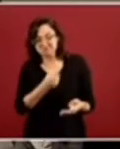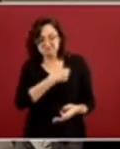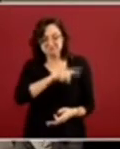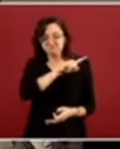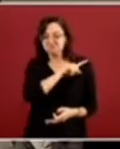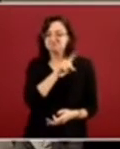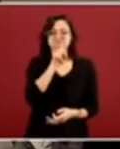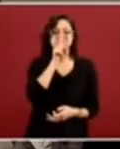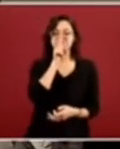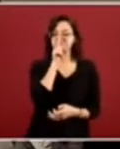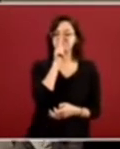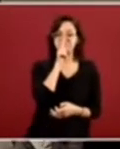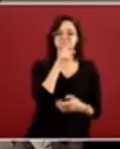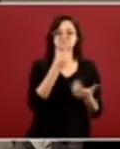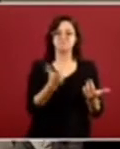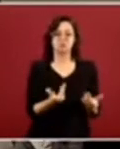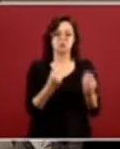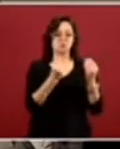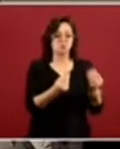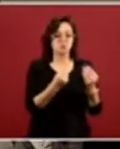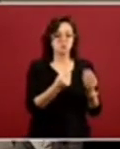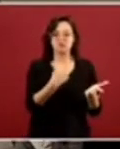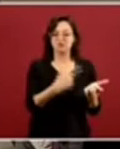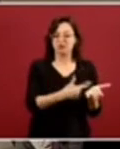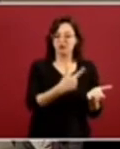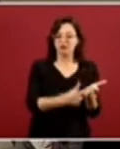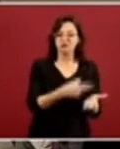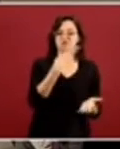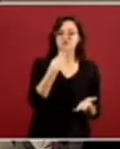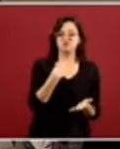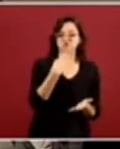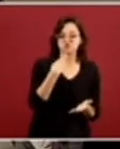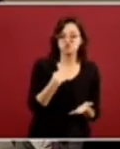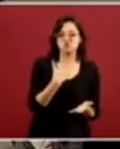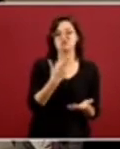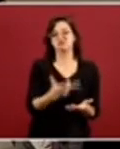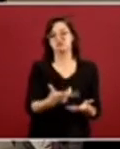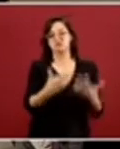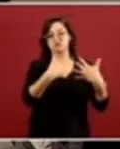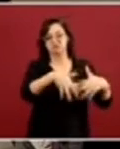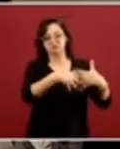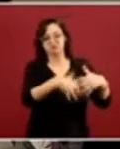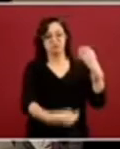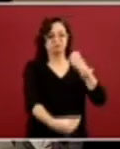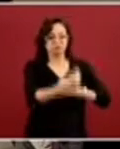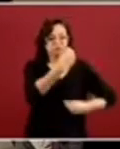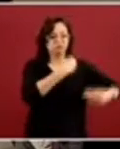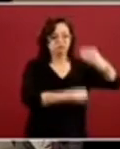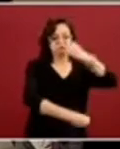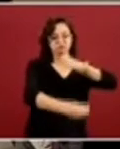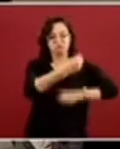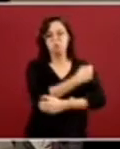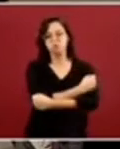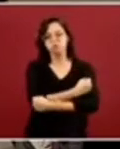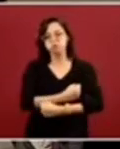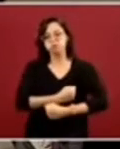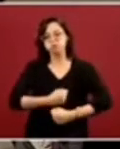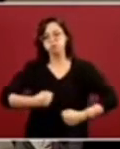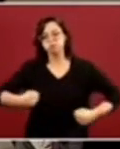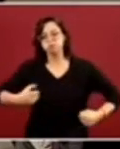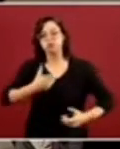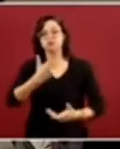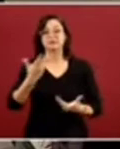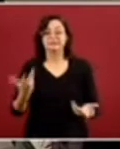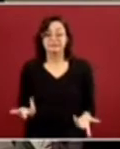nutricional y muy alto poder calórico, y son particularmente los alimentos industrializados. Y estamos teniendo las